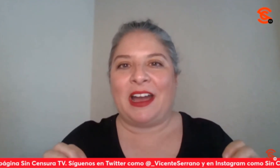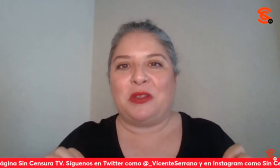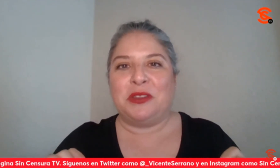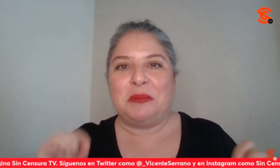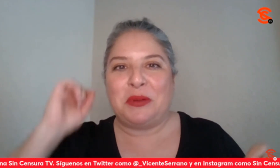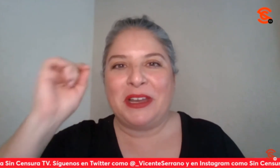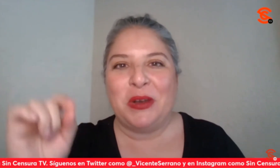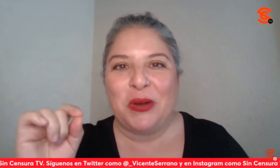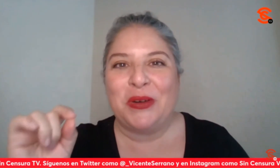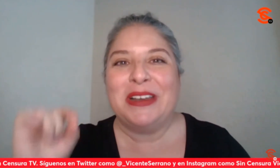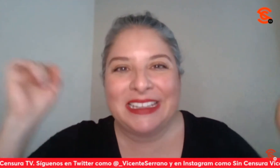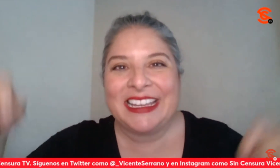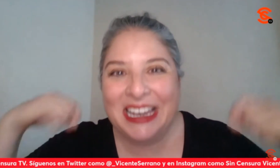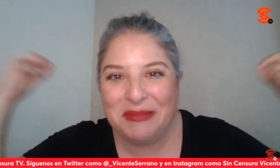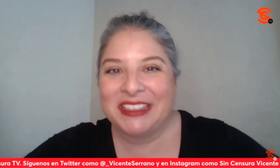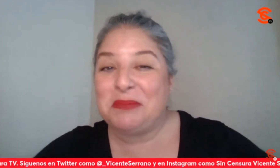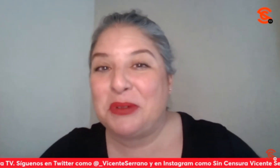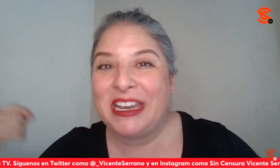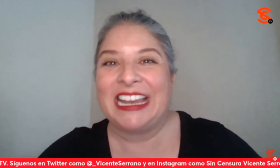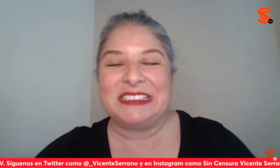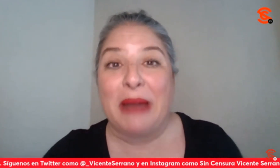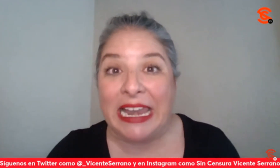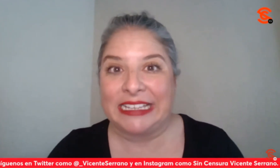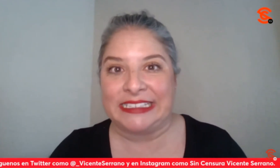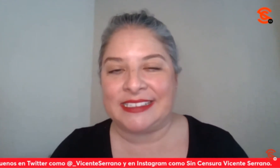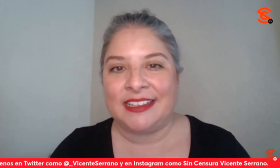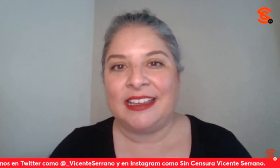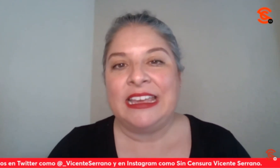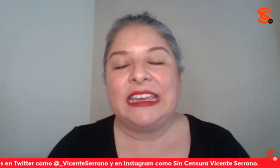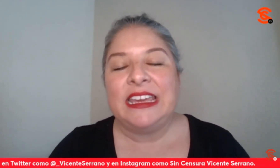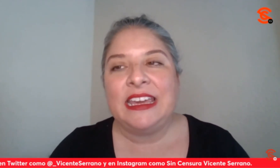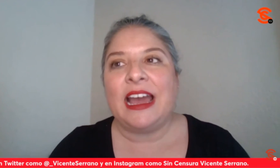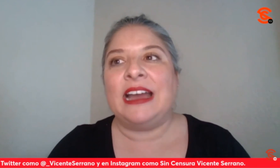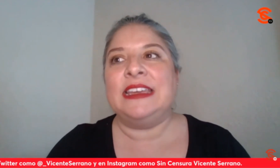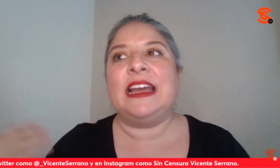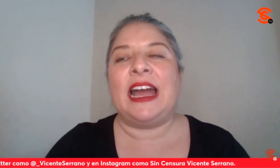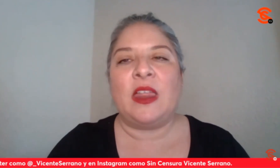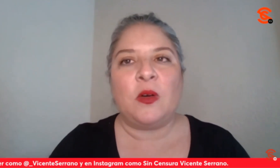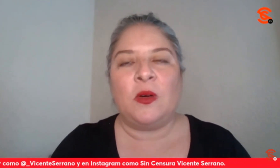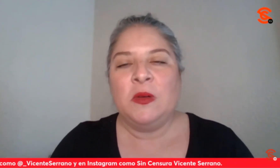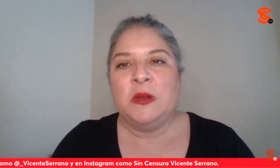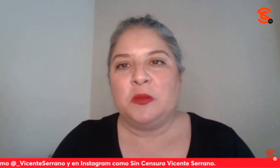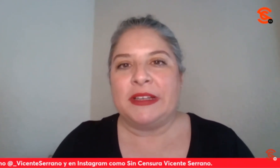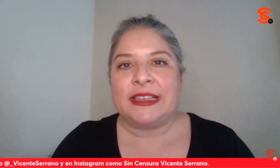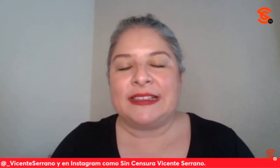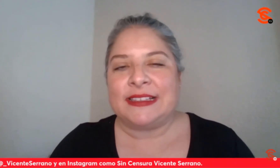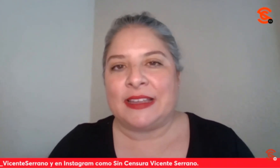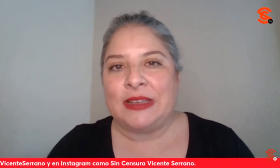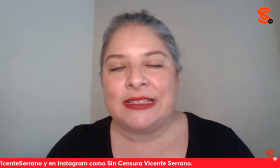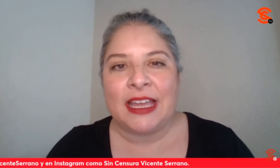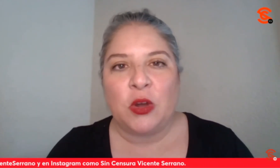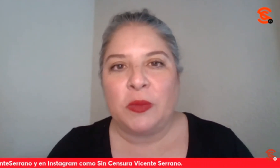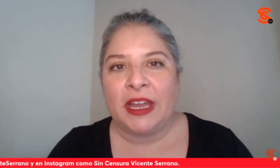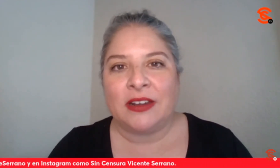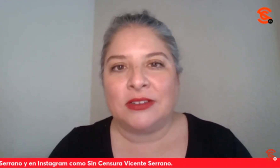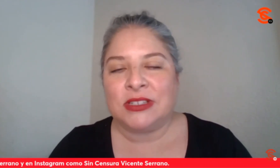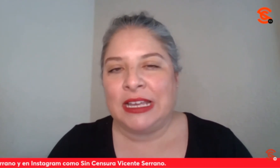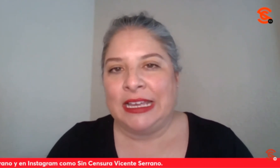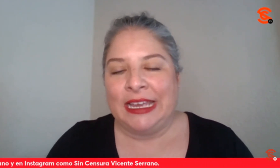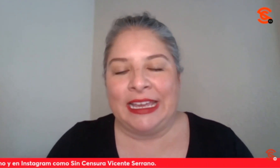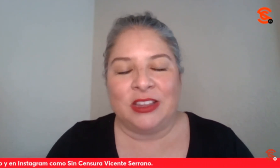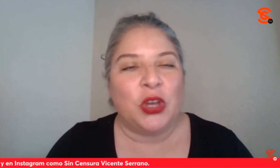siempre, a donde pone el ojo, literalmente pone las balas, y ha llegado pues a desestabilizar